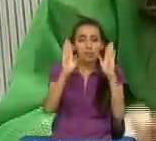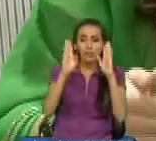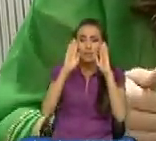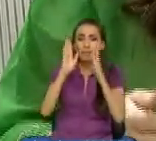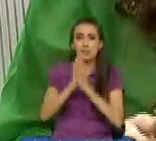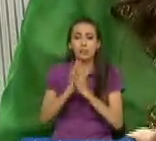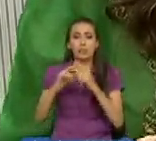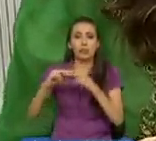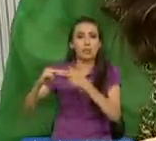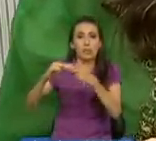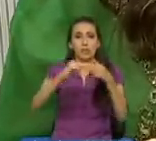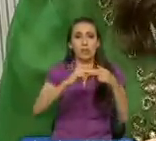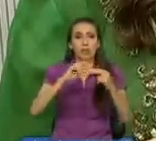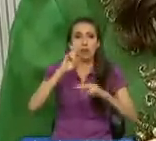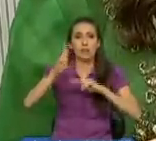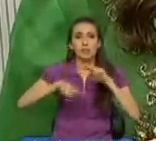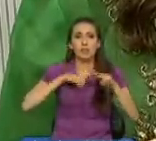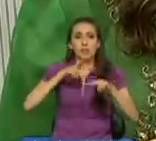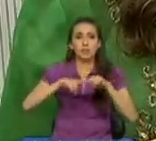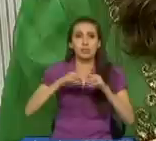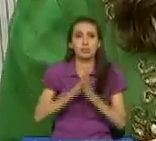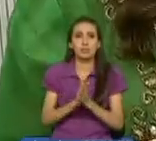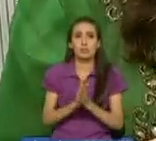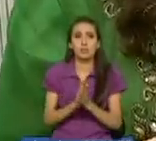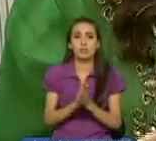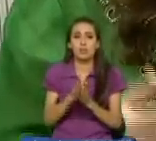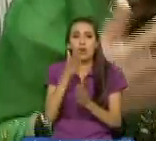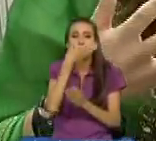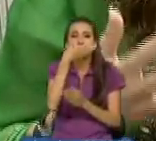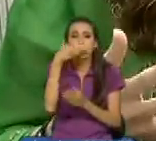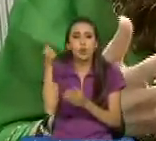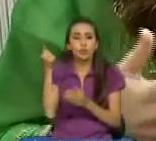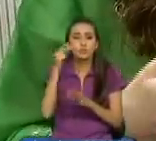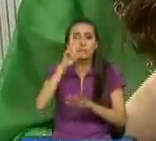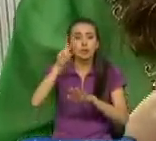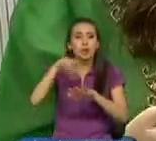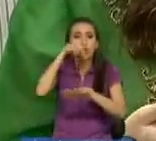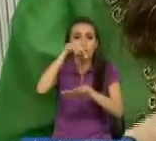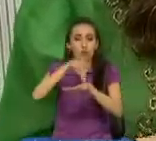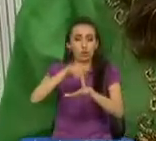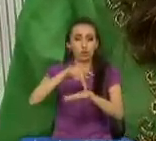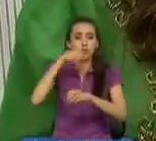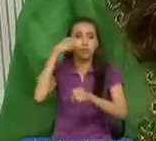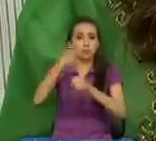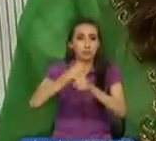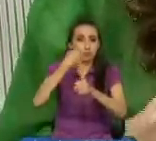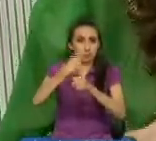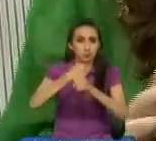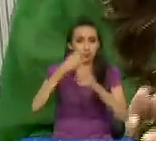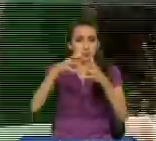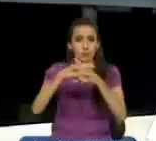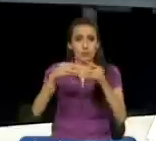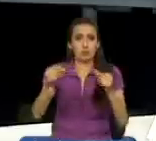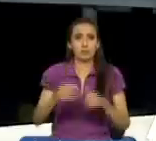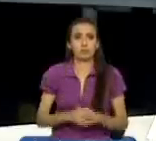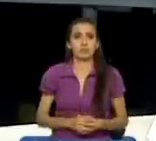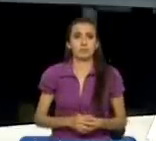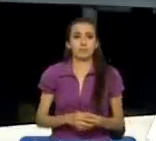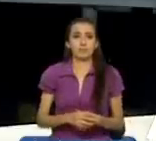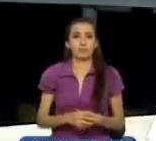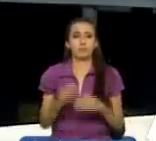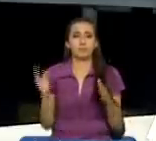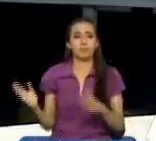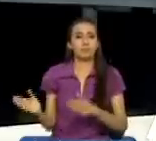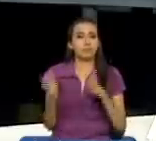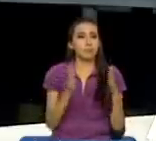generar un ranking Nacional de eh los mejores profesionales y trabajadores en términos de calidad y en